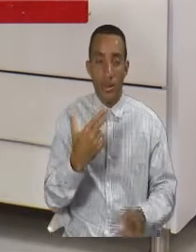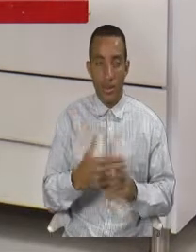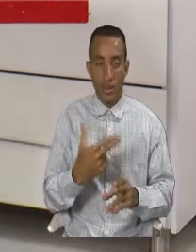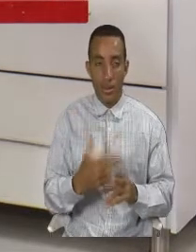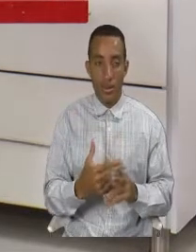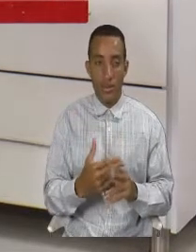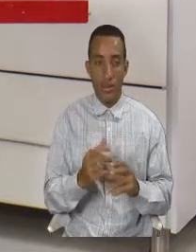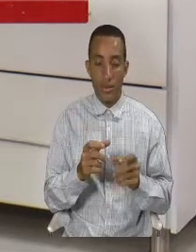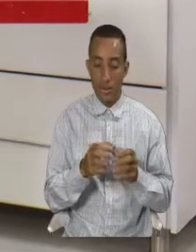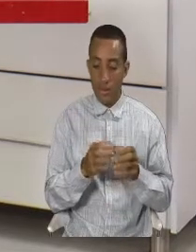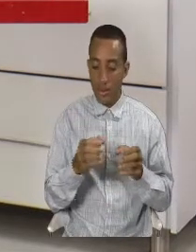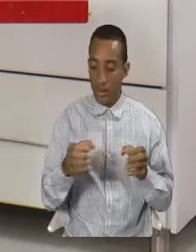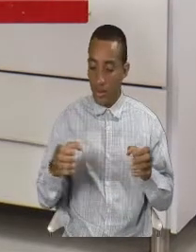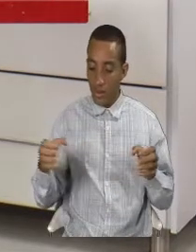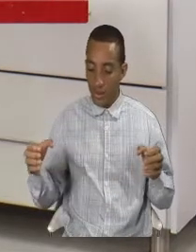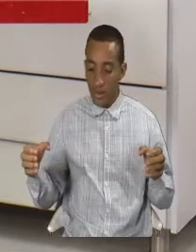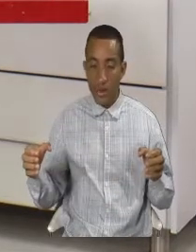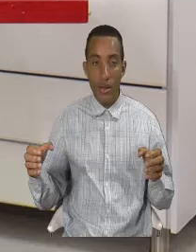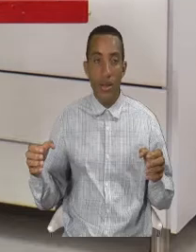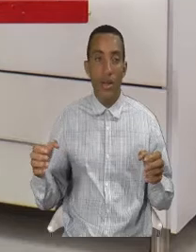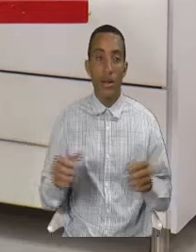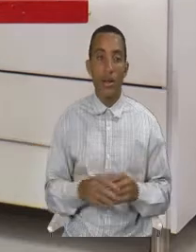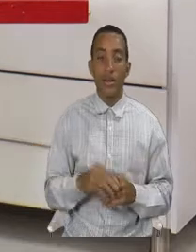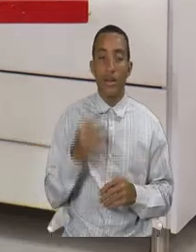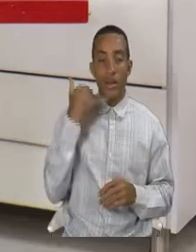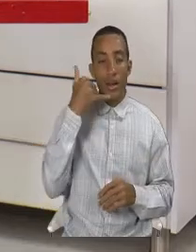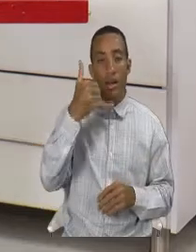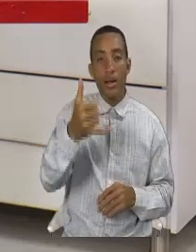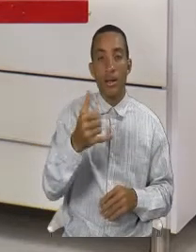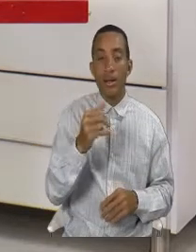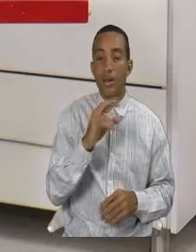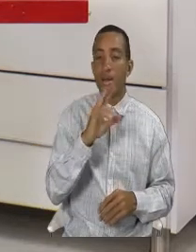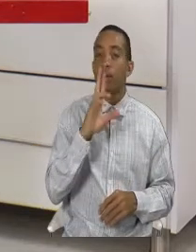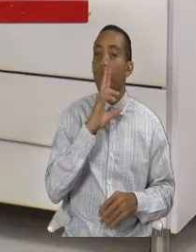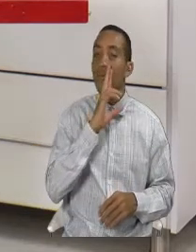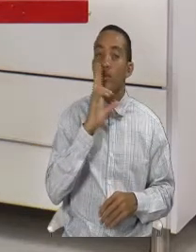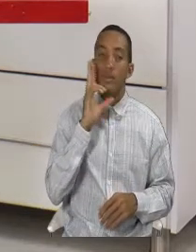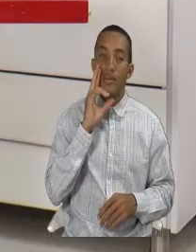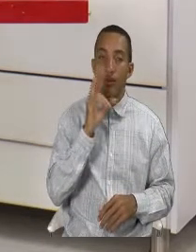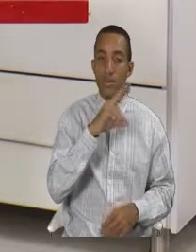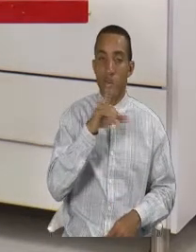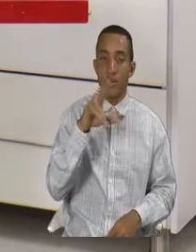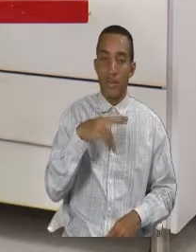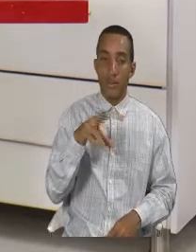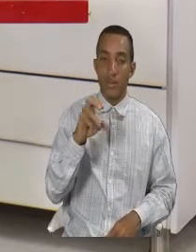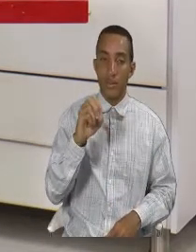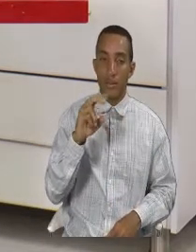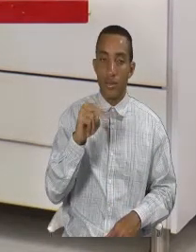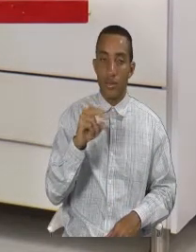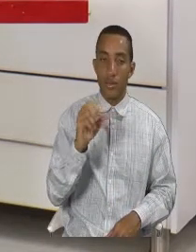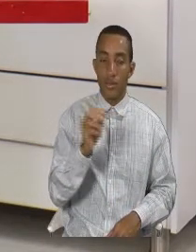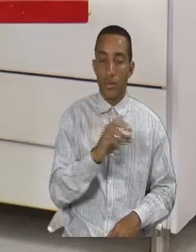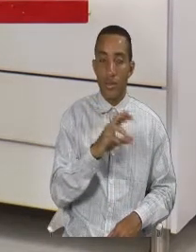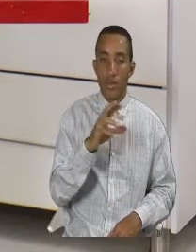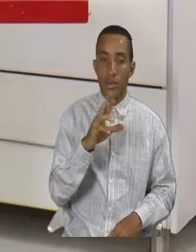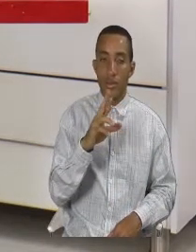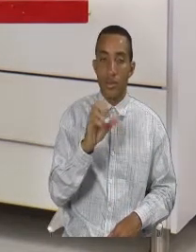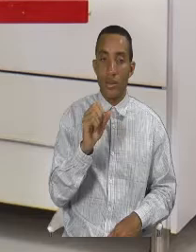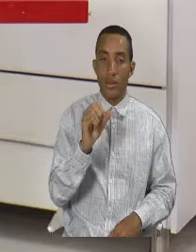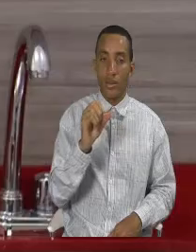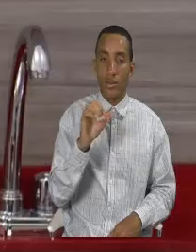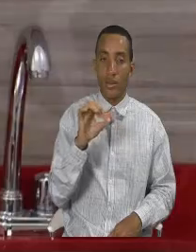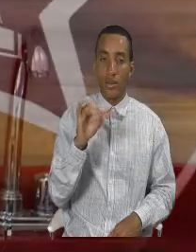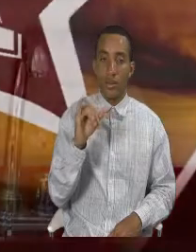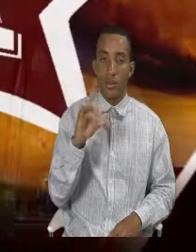7 salsas que servimos en Zona Rapia. Ya saben que Zona Rapia es el local, el sitio de